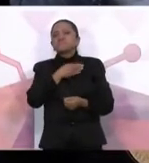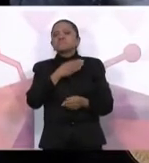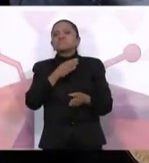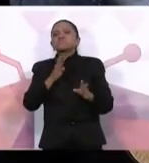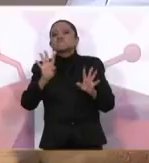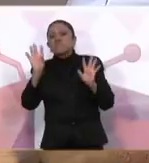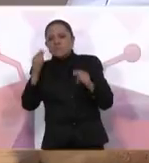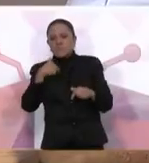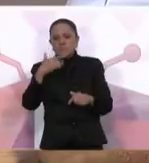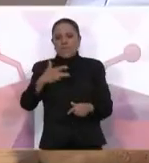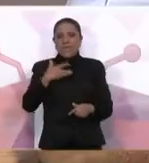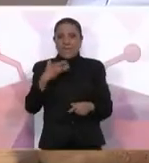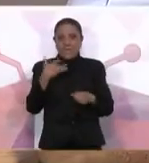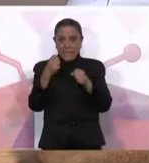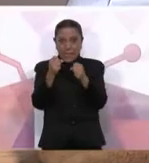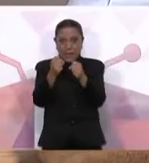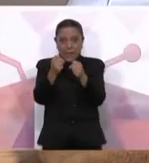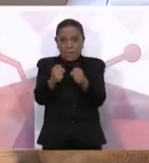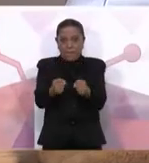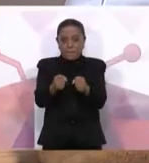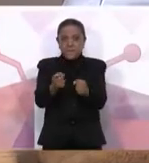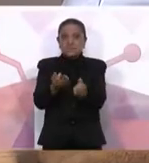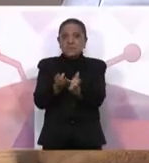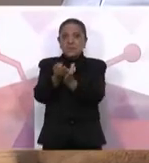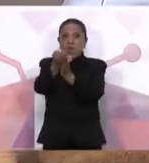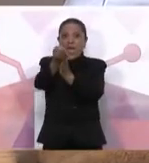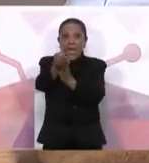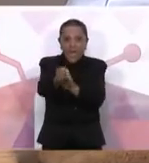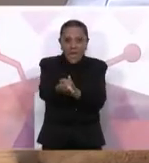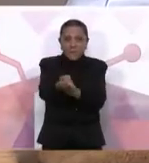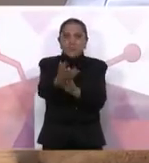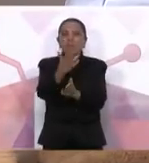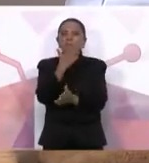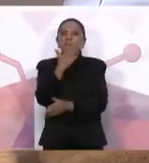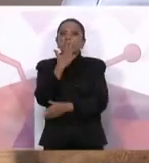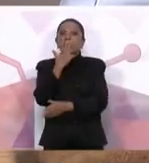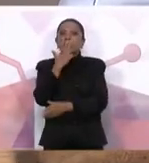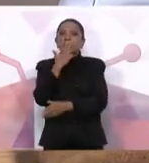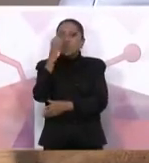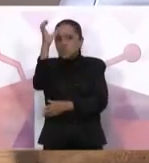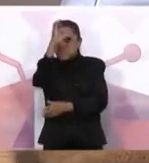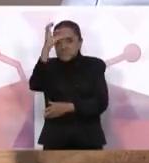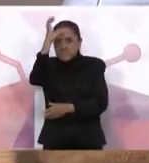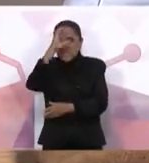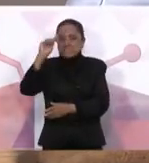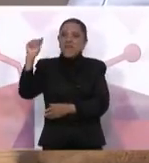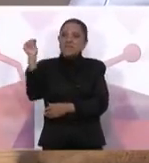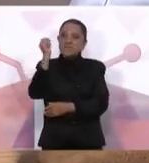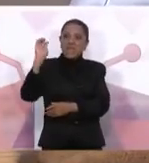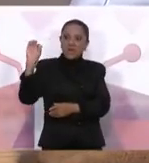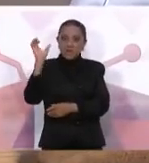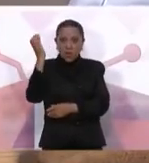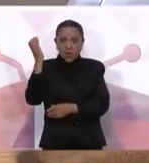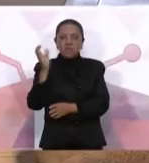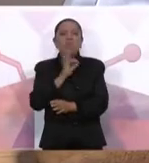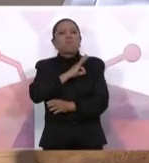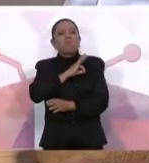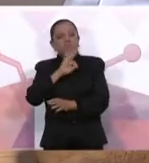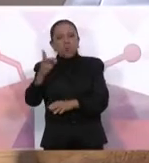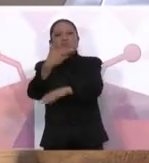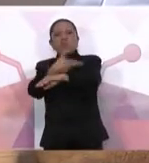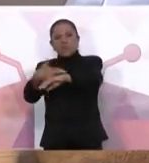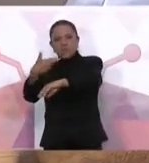que a través del uso de la ciencia y la tecnología vamos a poder resolver el problema